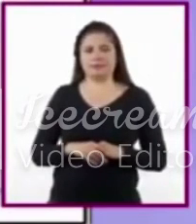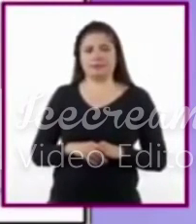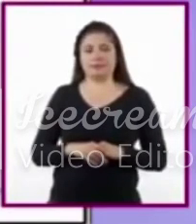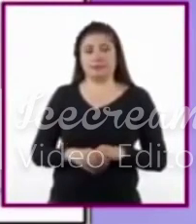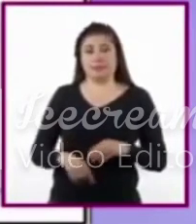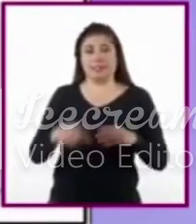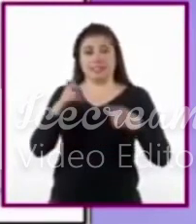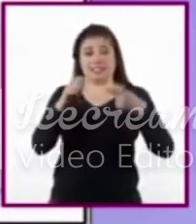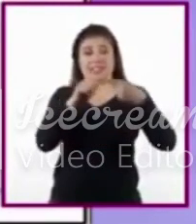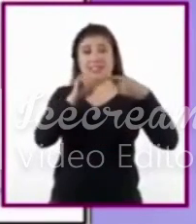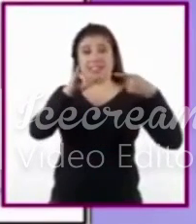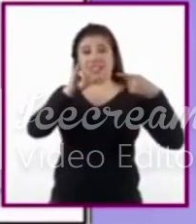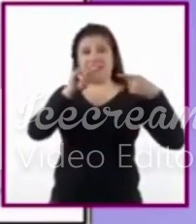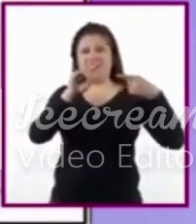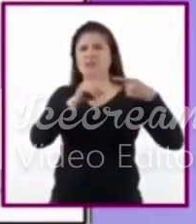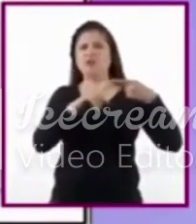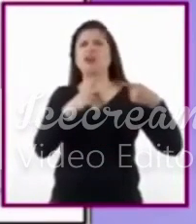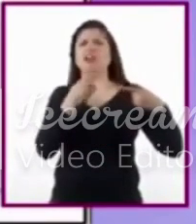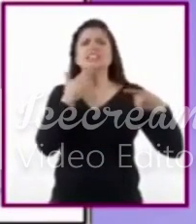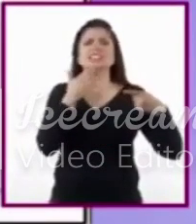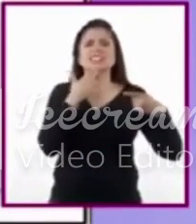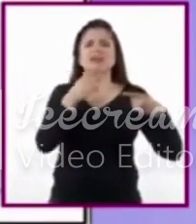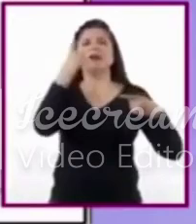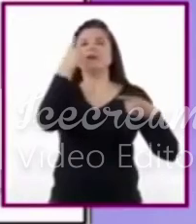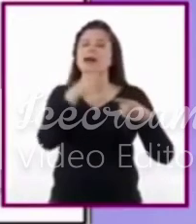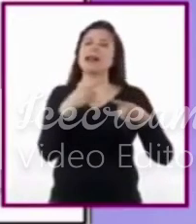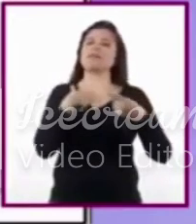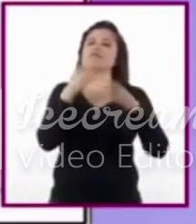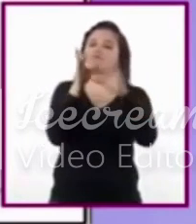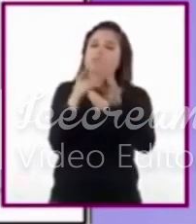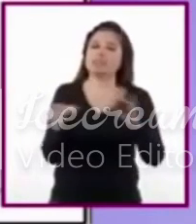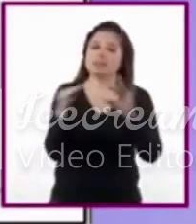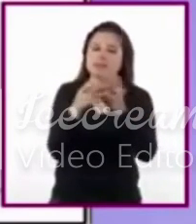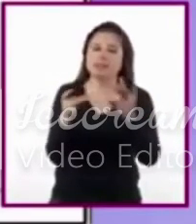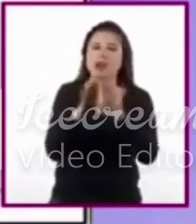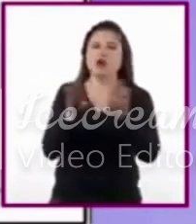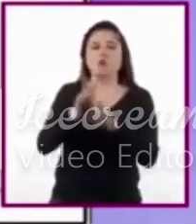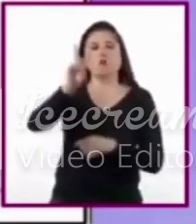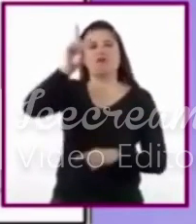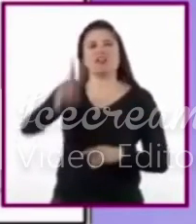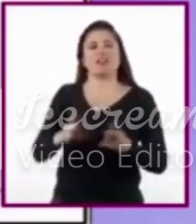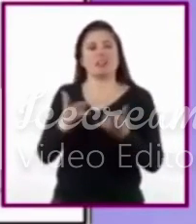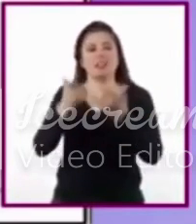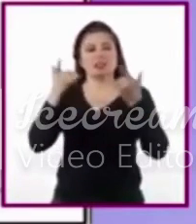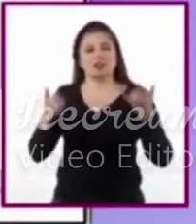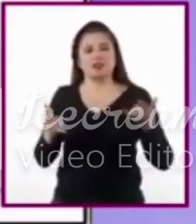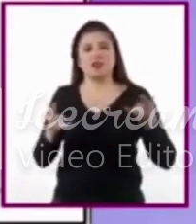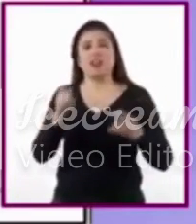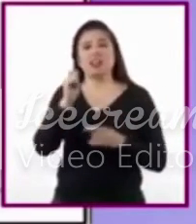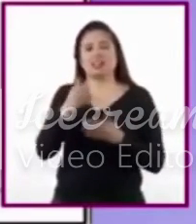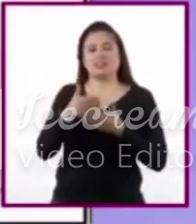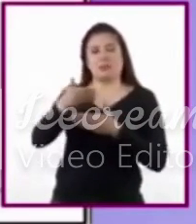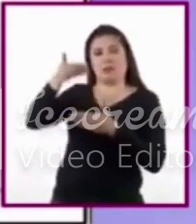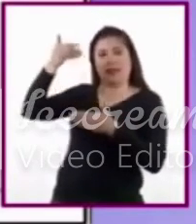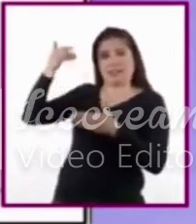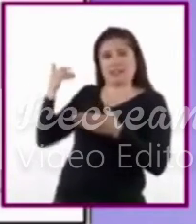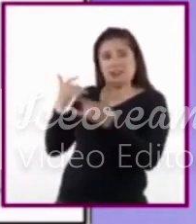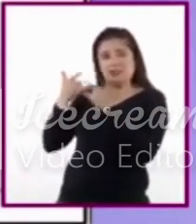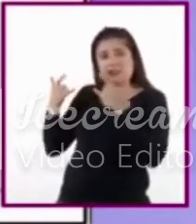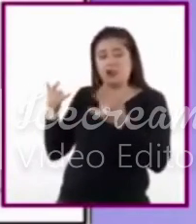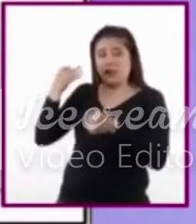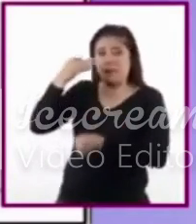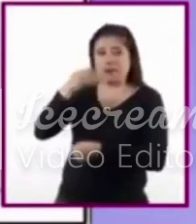El modo indicativo sirve para enunciar hechos que el hablante considera reales, ya sea respecto al pasado,